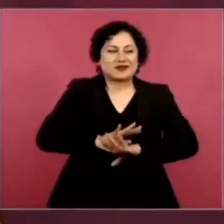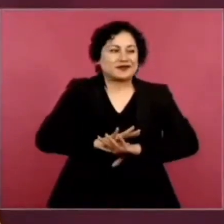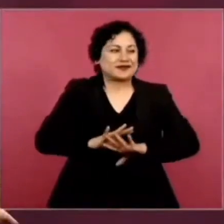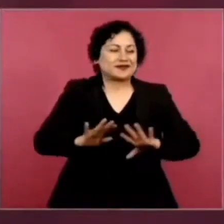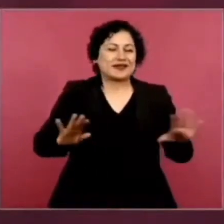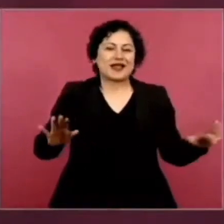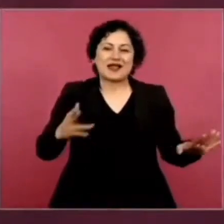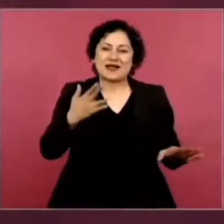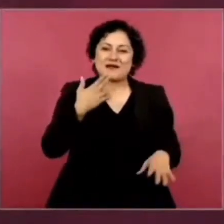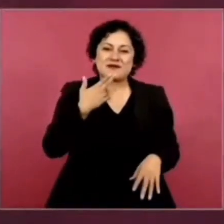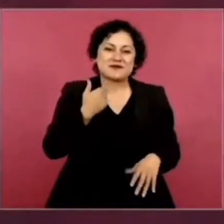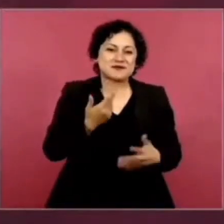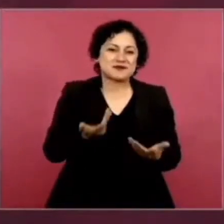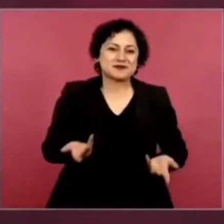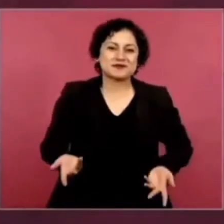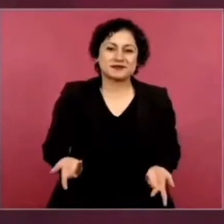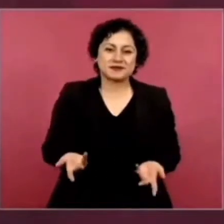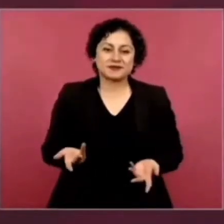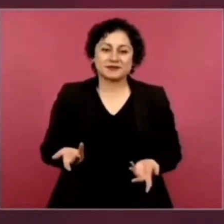Aunque los